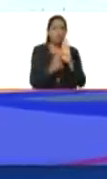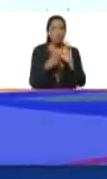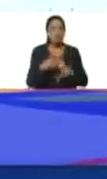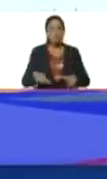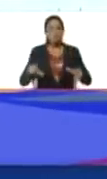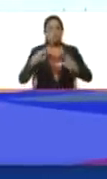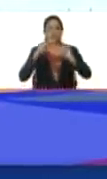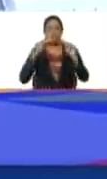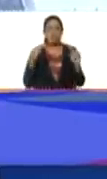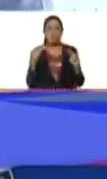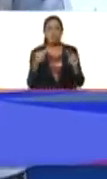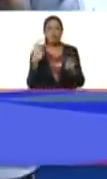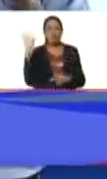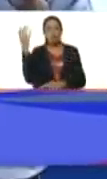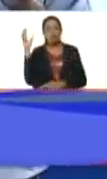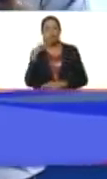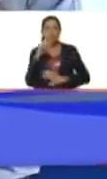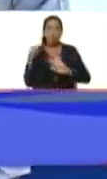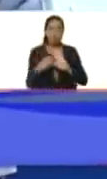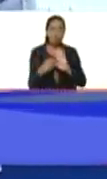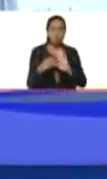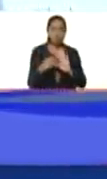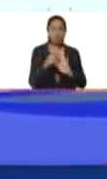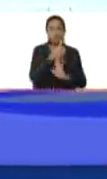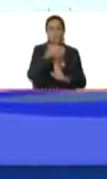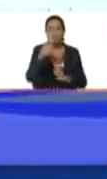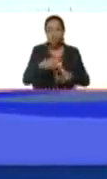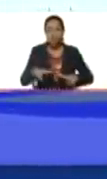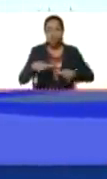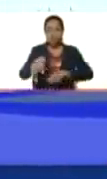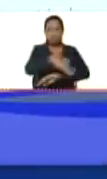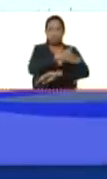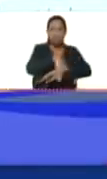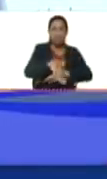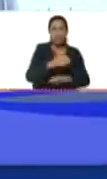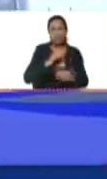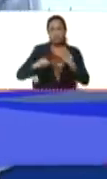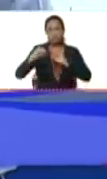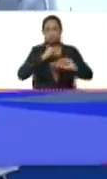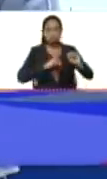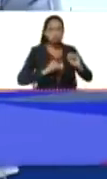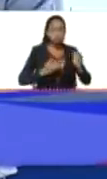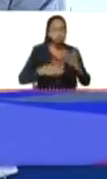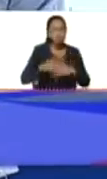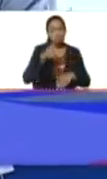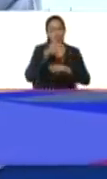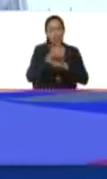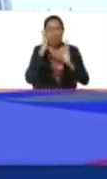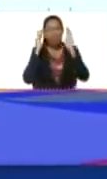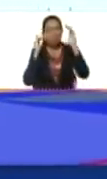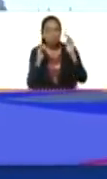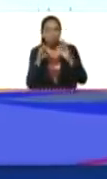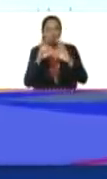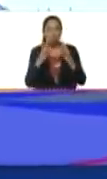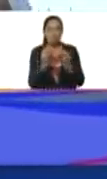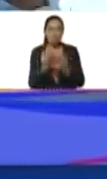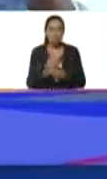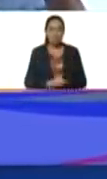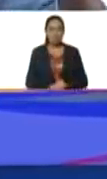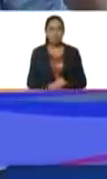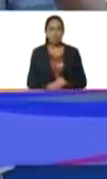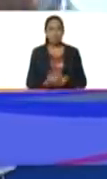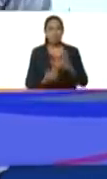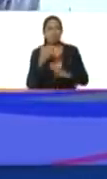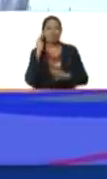cuadrantes con patrullas para que en todas las territorios tengamos cómo movernos. Sin embargo, hemos dado la instrucción de que más allá